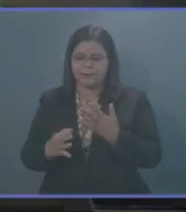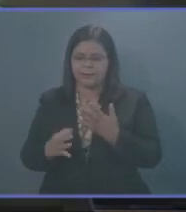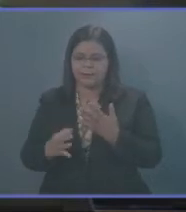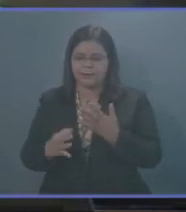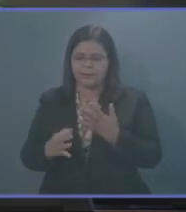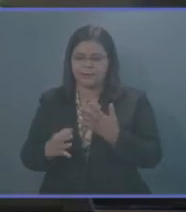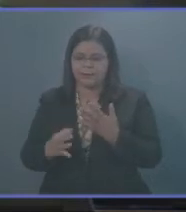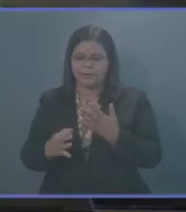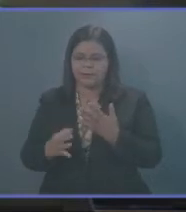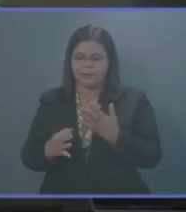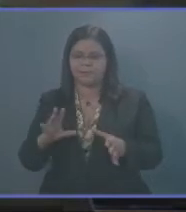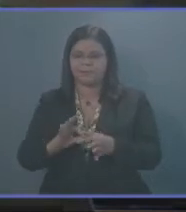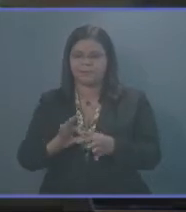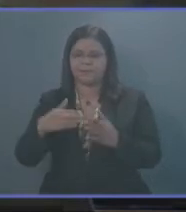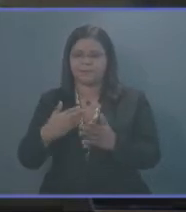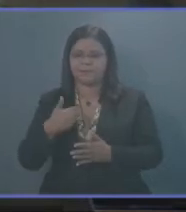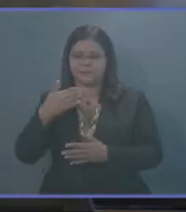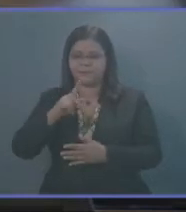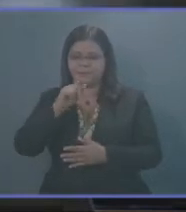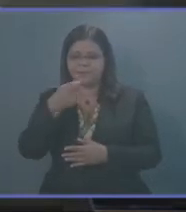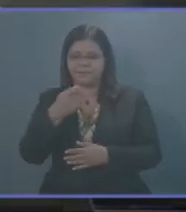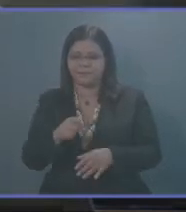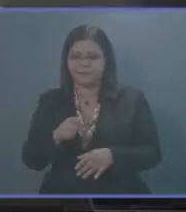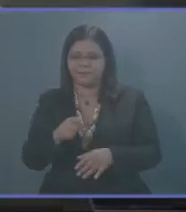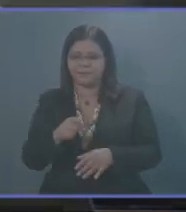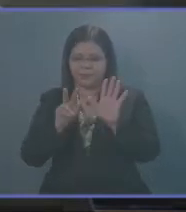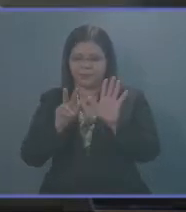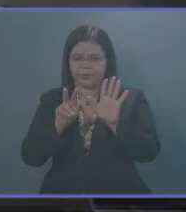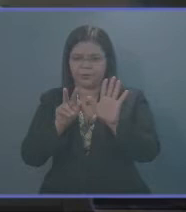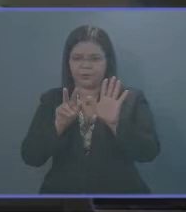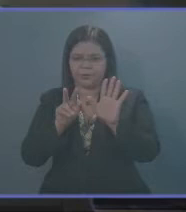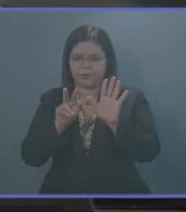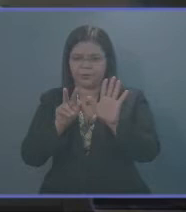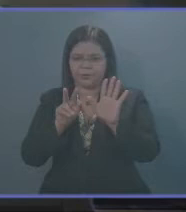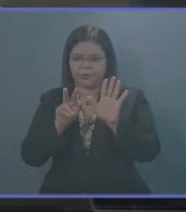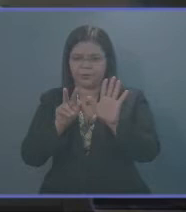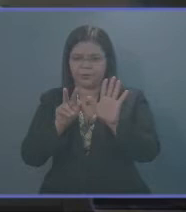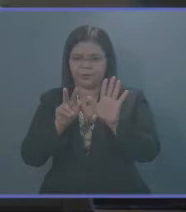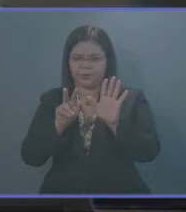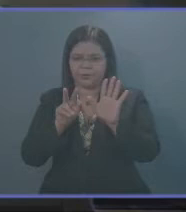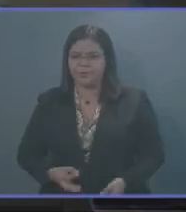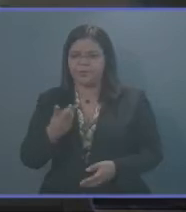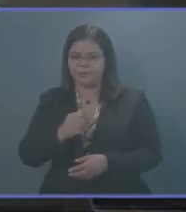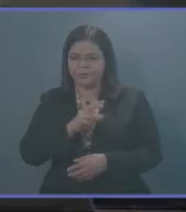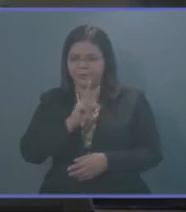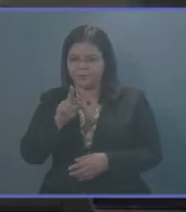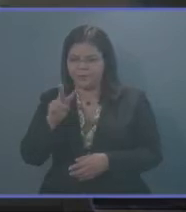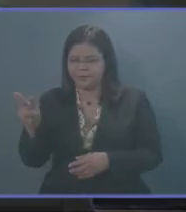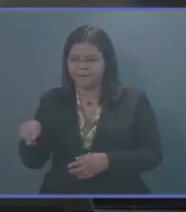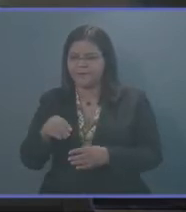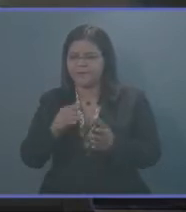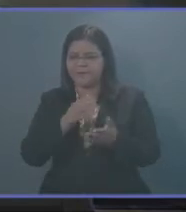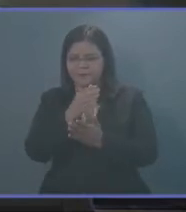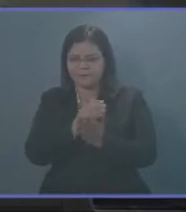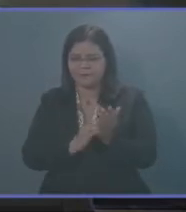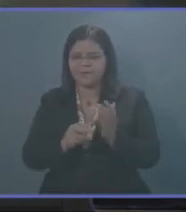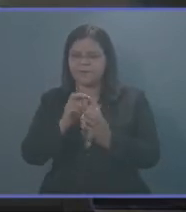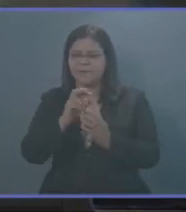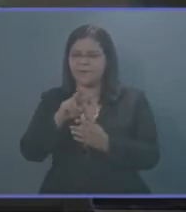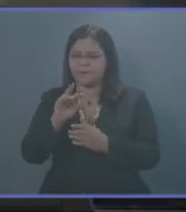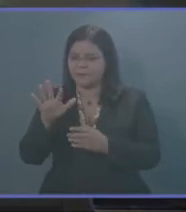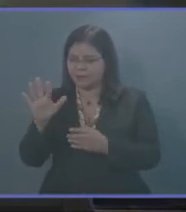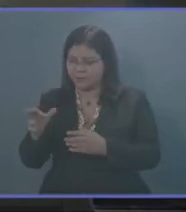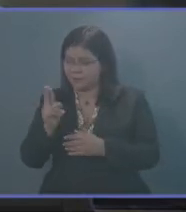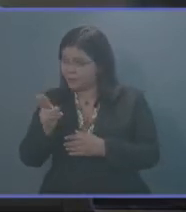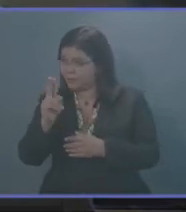fecha 16 de noviembre de 1984, publicada en el diario oficial número 222, tomo 285 del 28 del mismo mes y